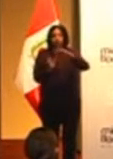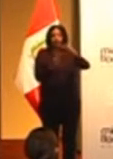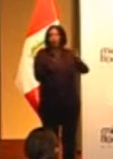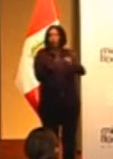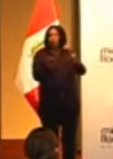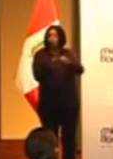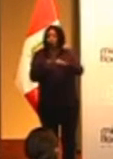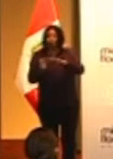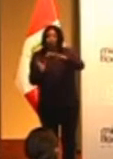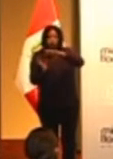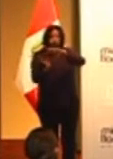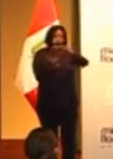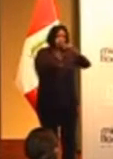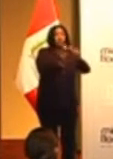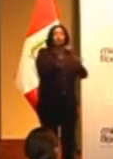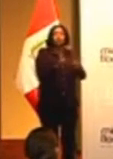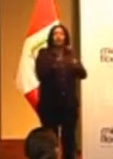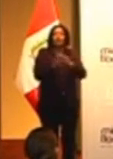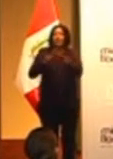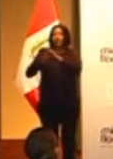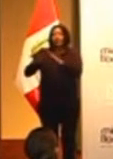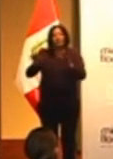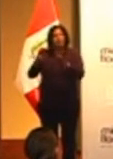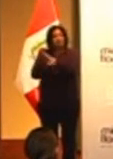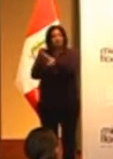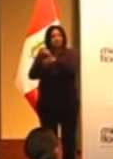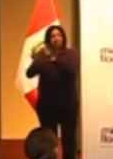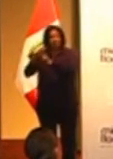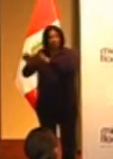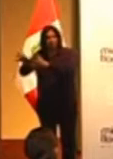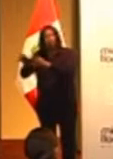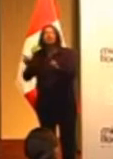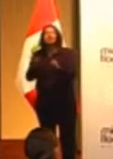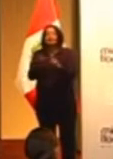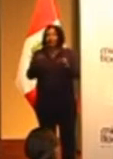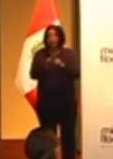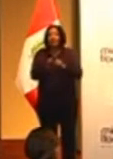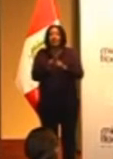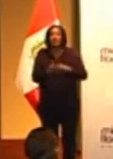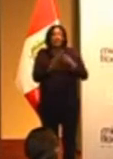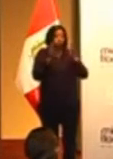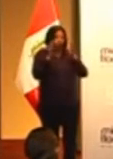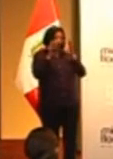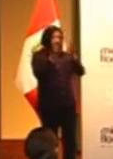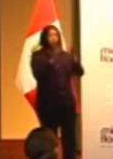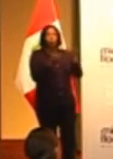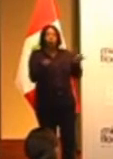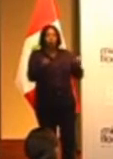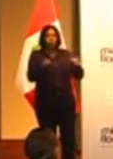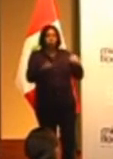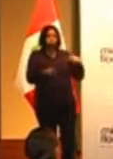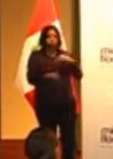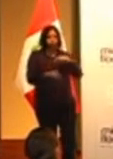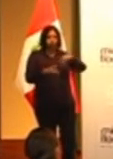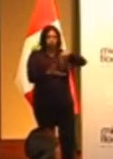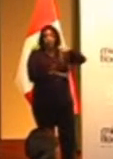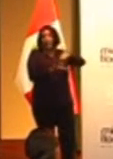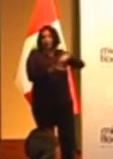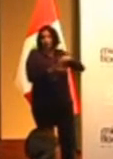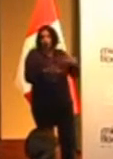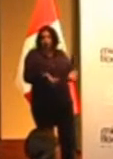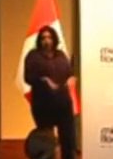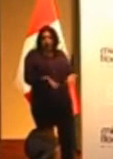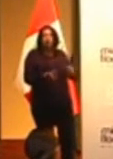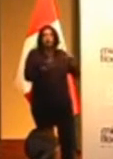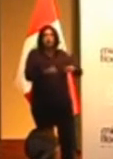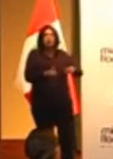una megatendencia de poblar las ciudades, también hay una megatendencia que mientras que estamos acá parados,